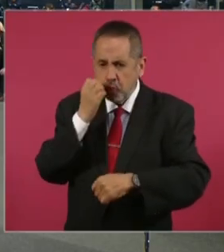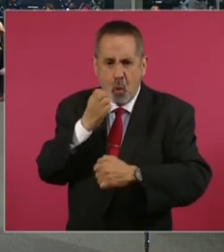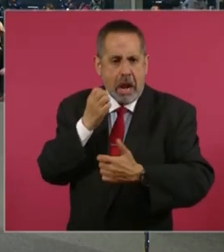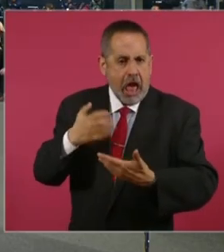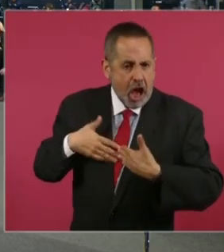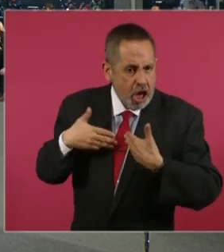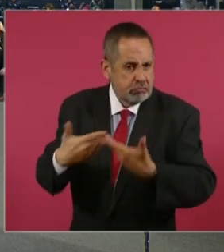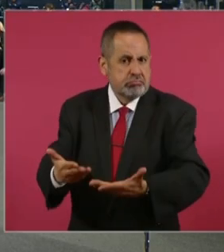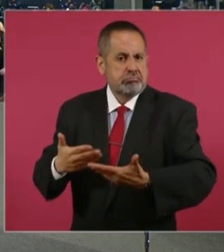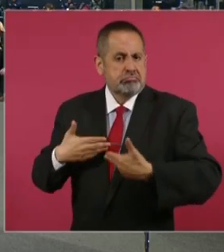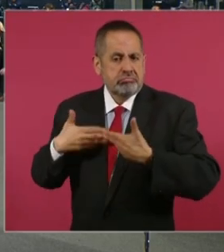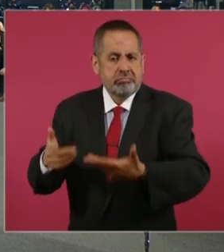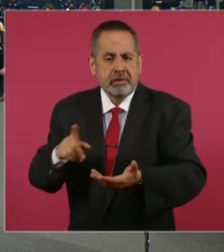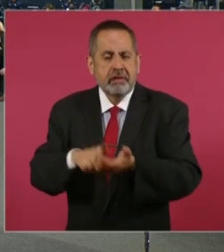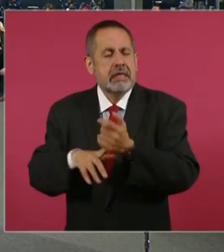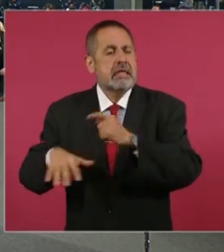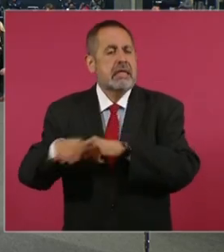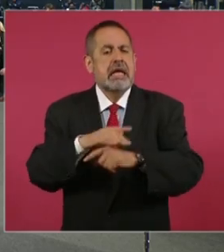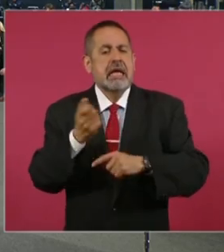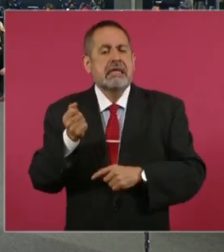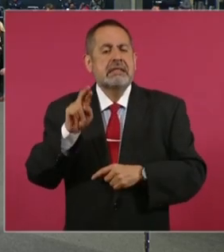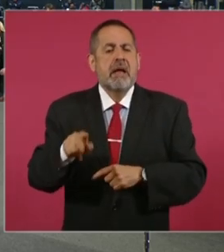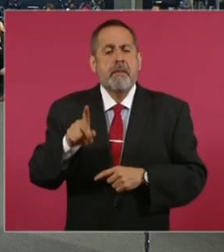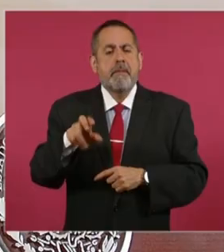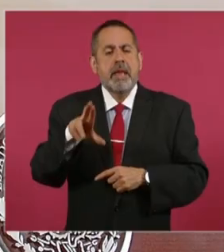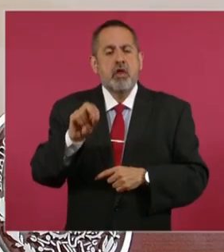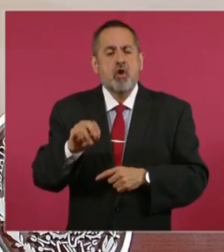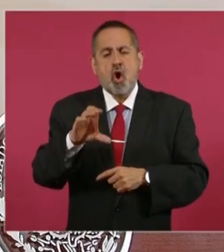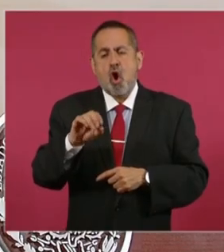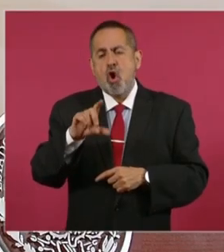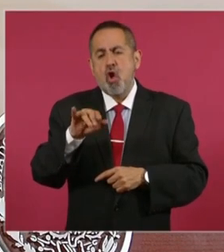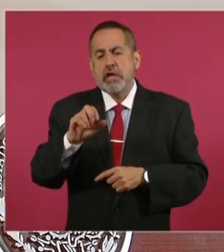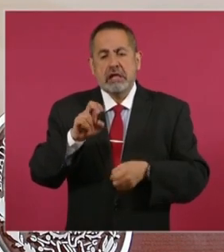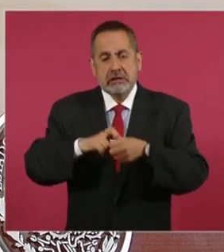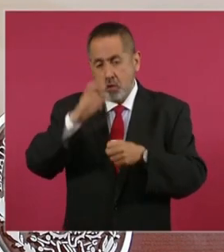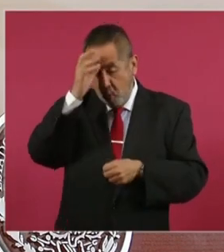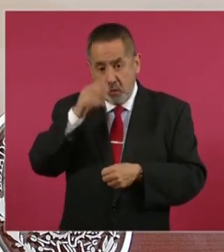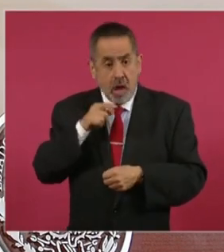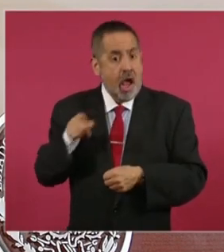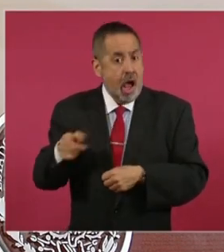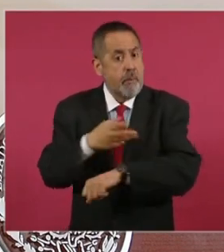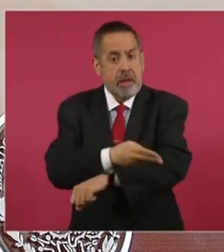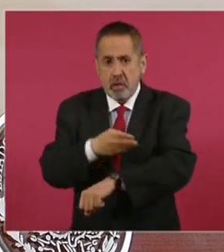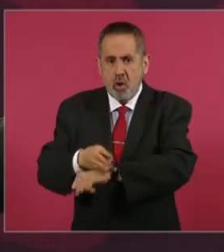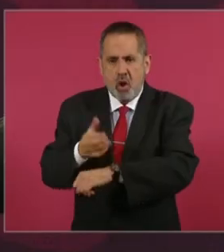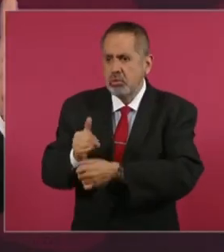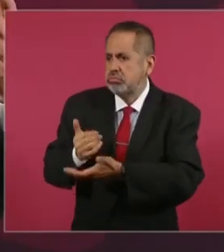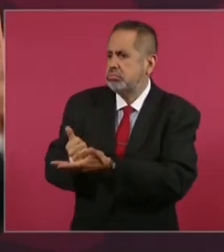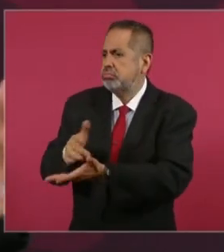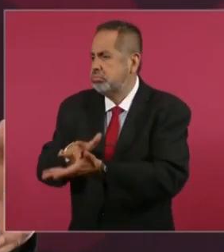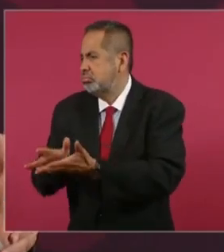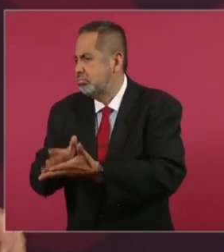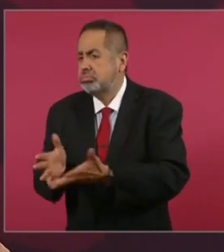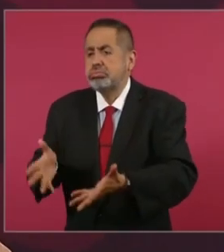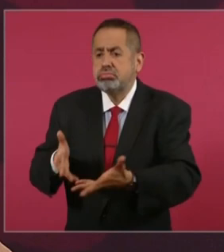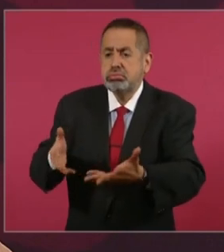allá en San Pedro de las Colonias, en Coahuila. Ese era Madero y